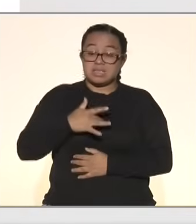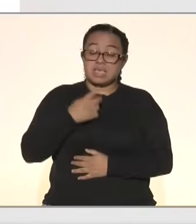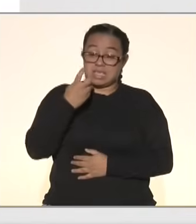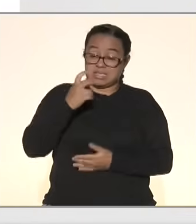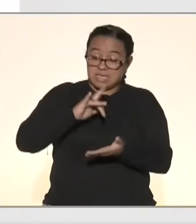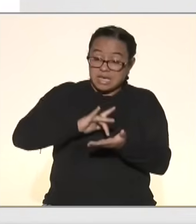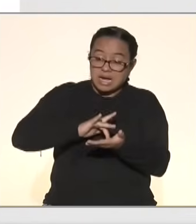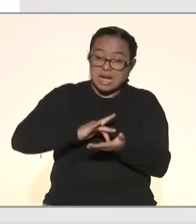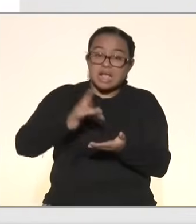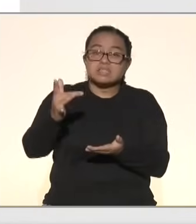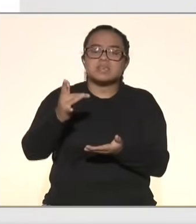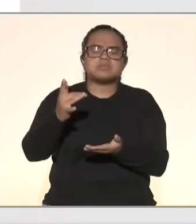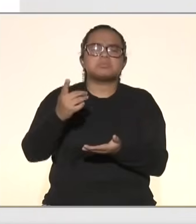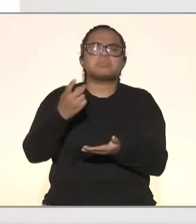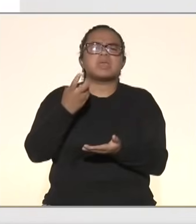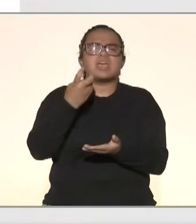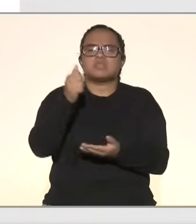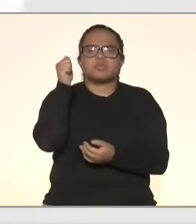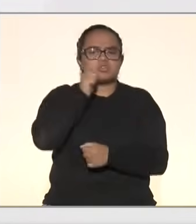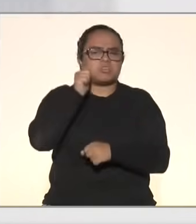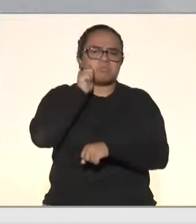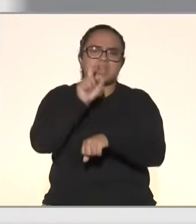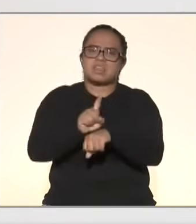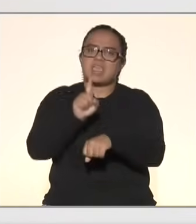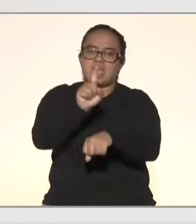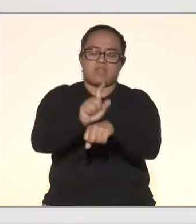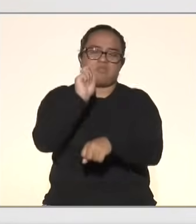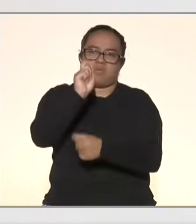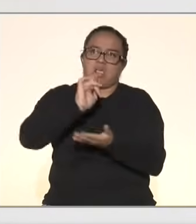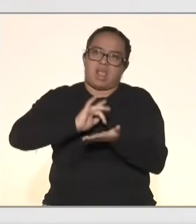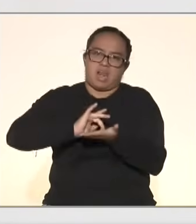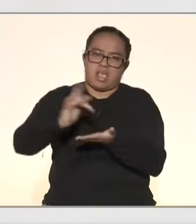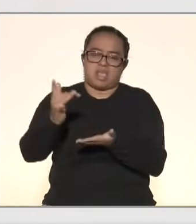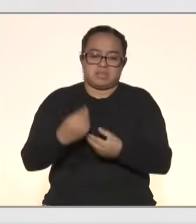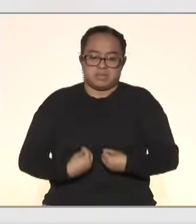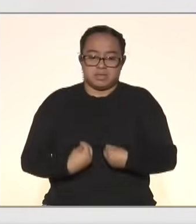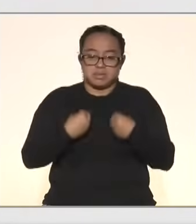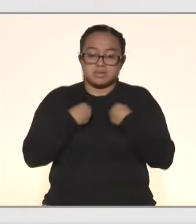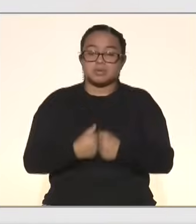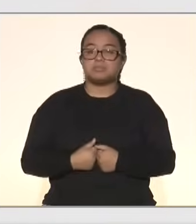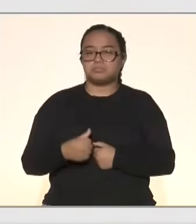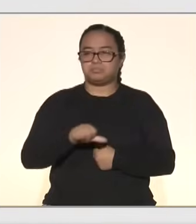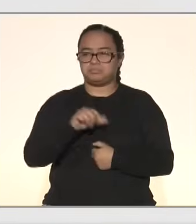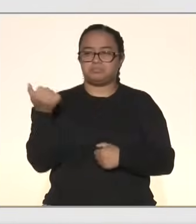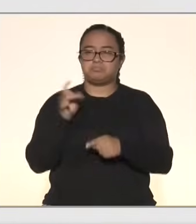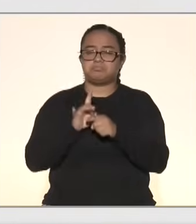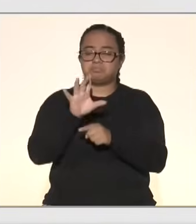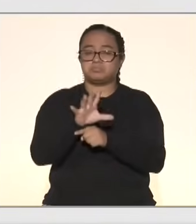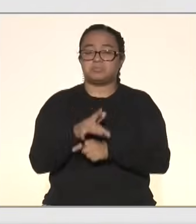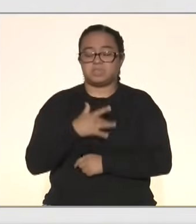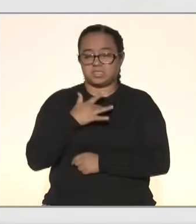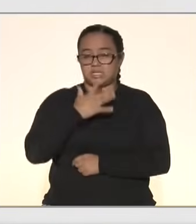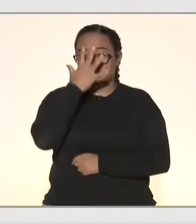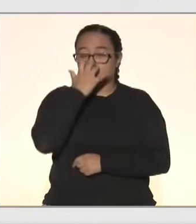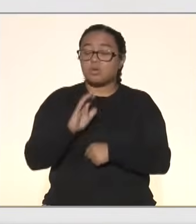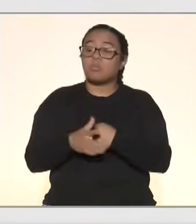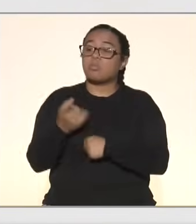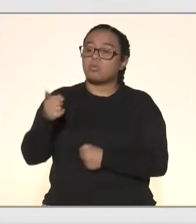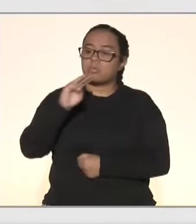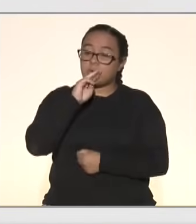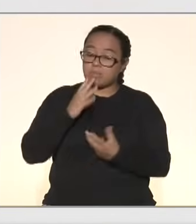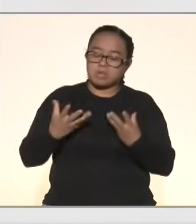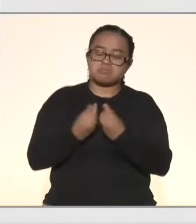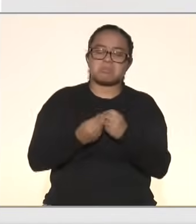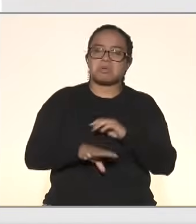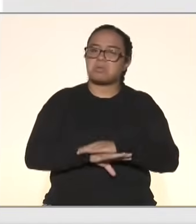gratitud yo lo siento todos los días. Norma Ayala: Tristeza, porque ya no tengo a mi madre conmigo.